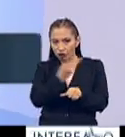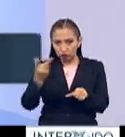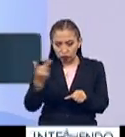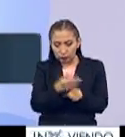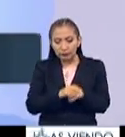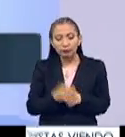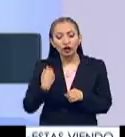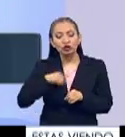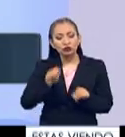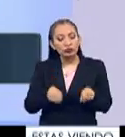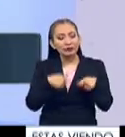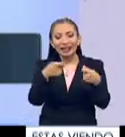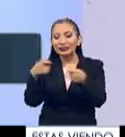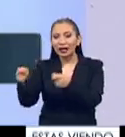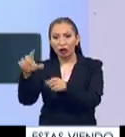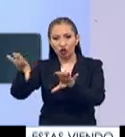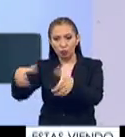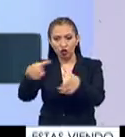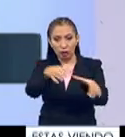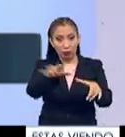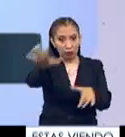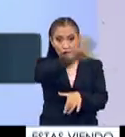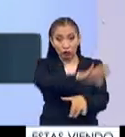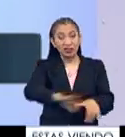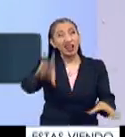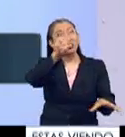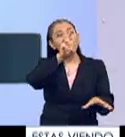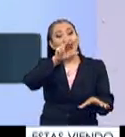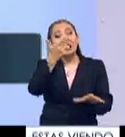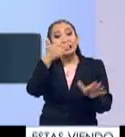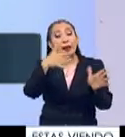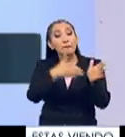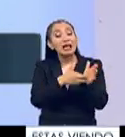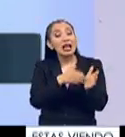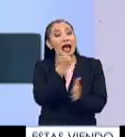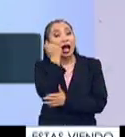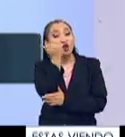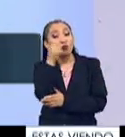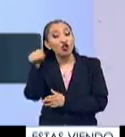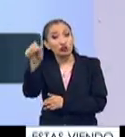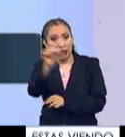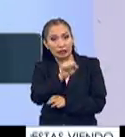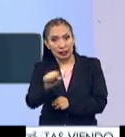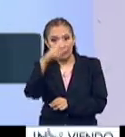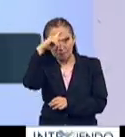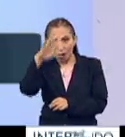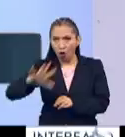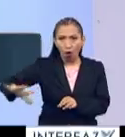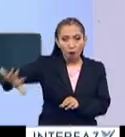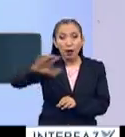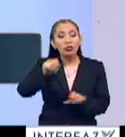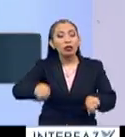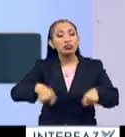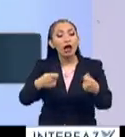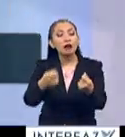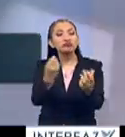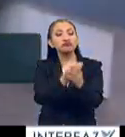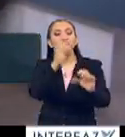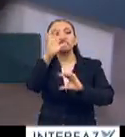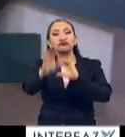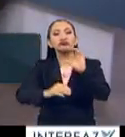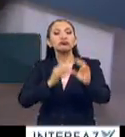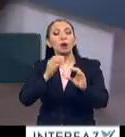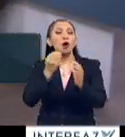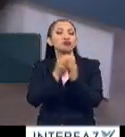Nosotros les brindamos a toda nuestra comunidad, estamos hablando de más de 13,000 alumnos que tiene La Salle México, les brindamos formación